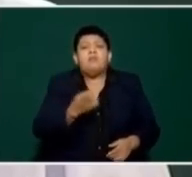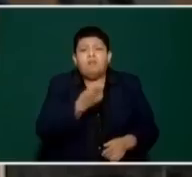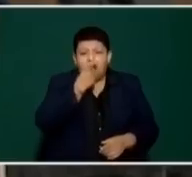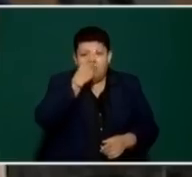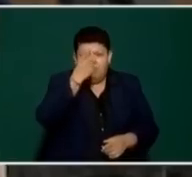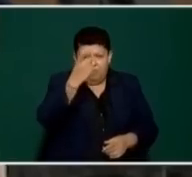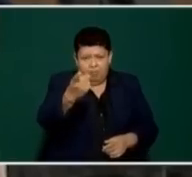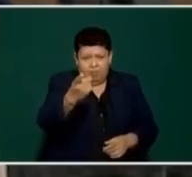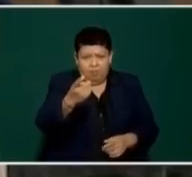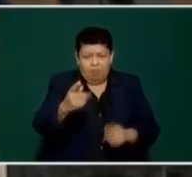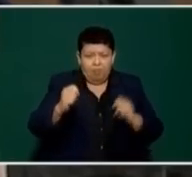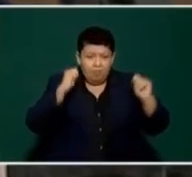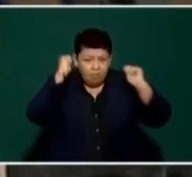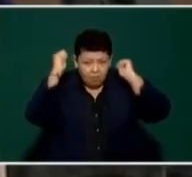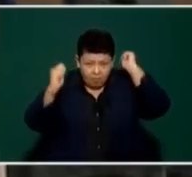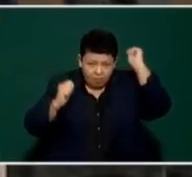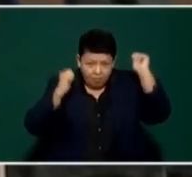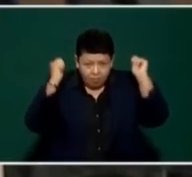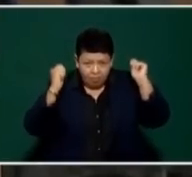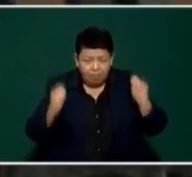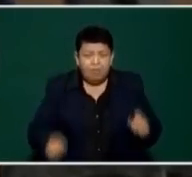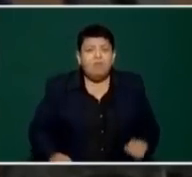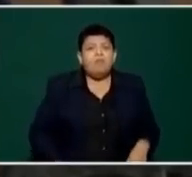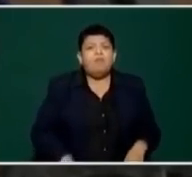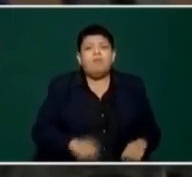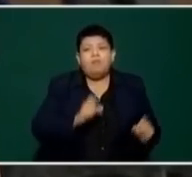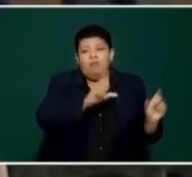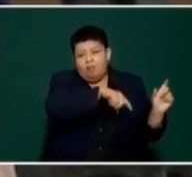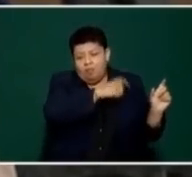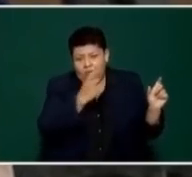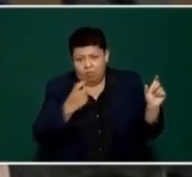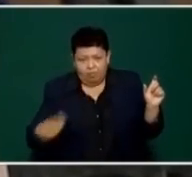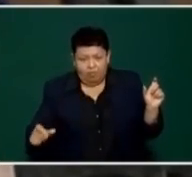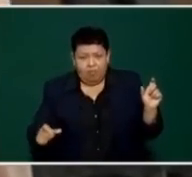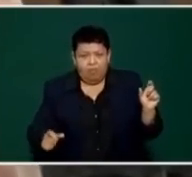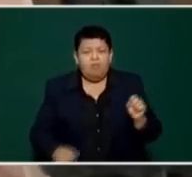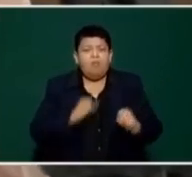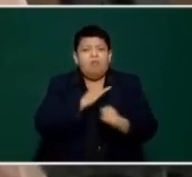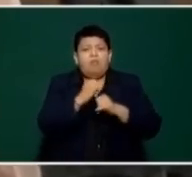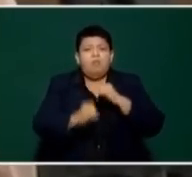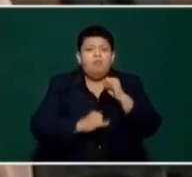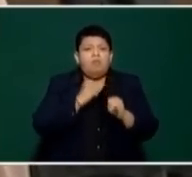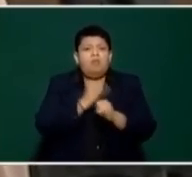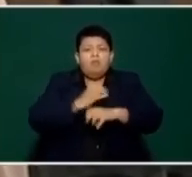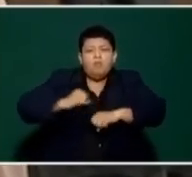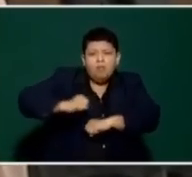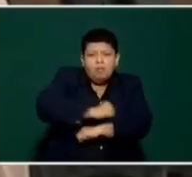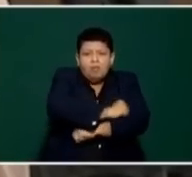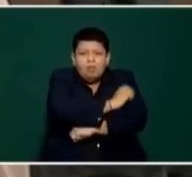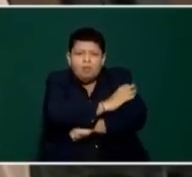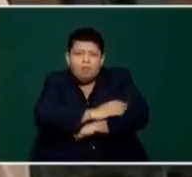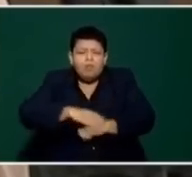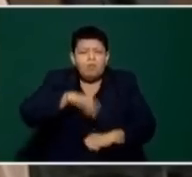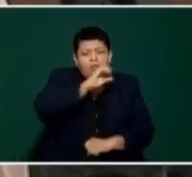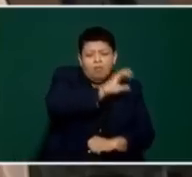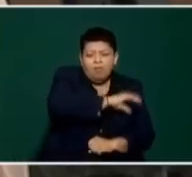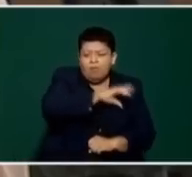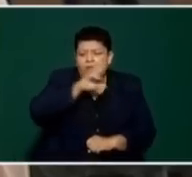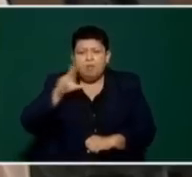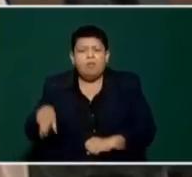nacional e internacional que busca especialmente las playas de Cancún y de esta área del